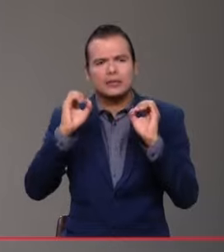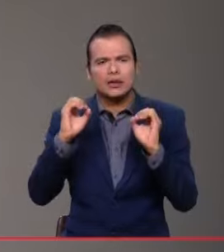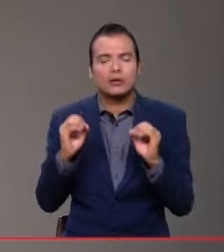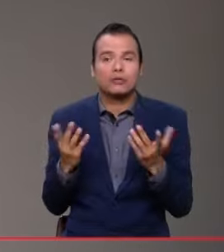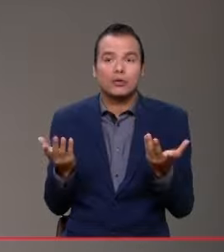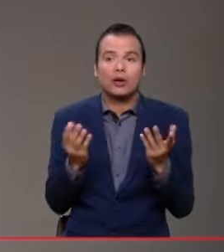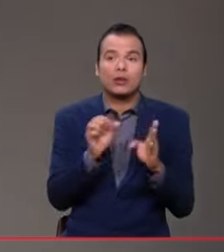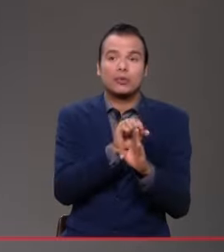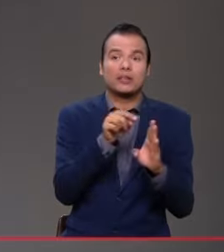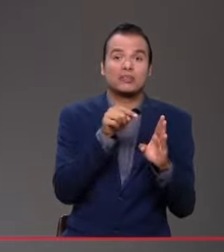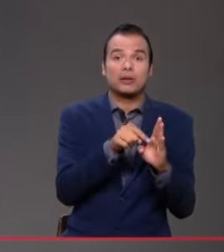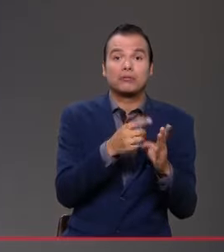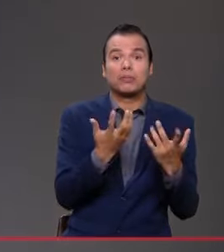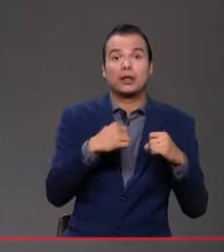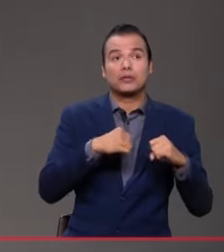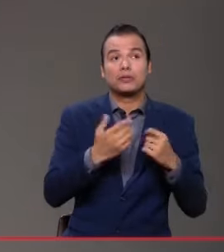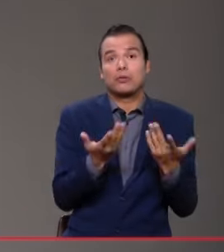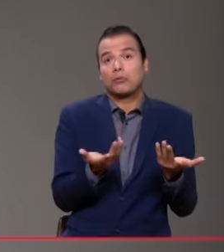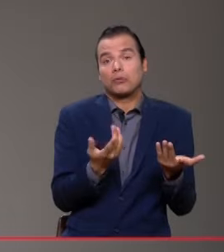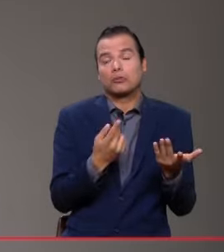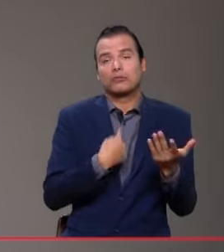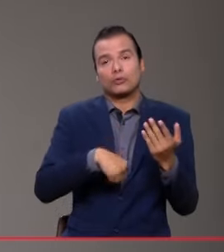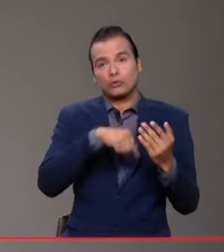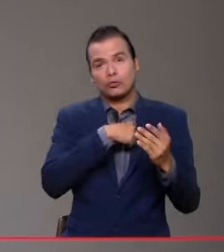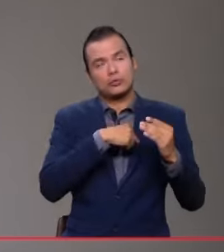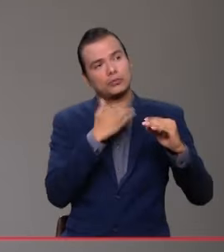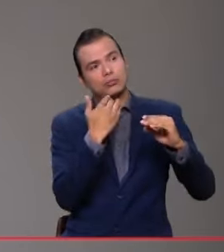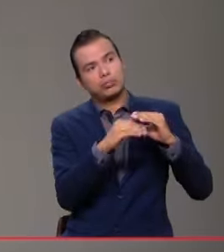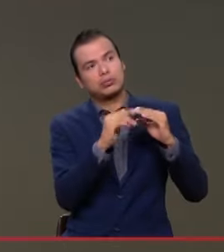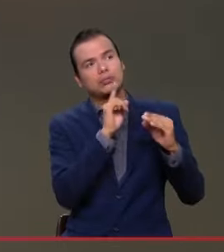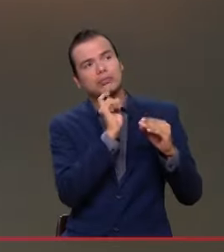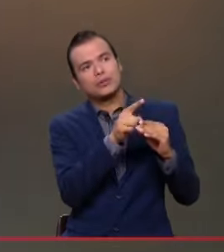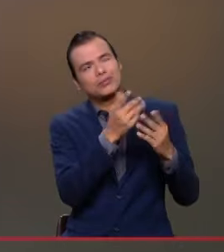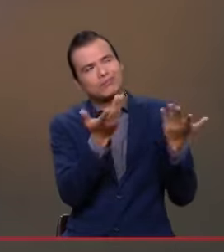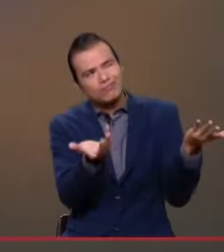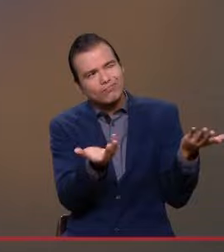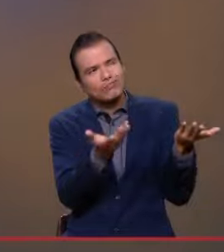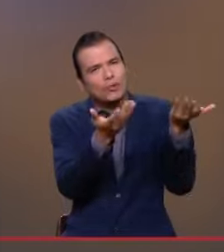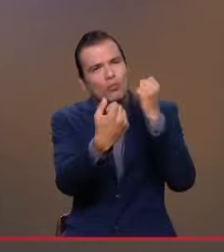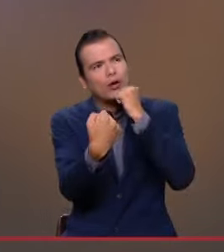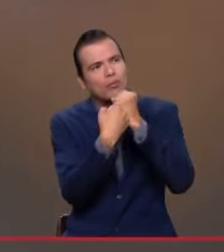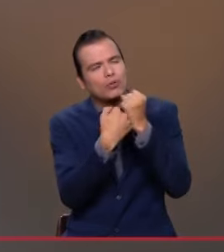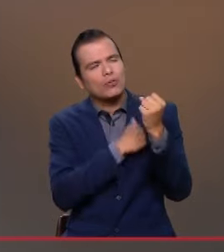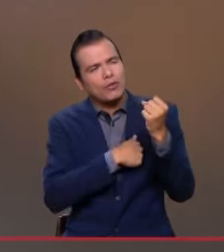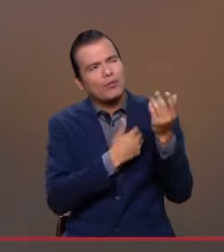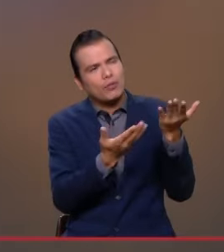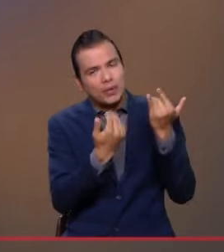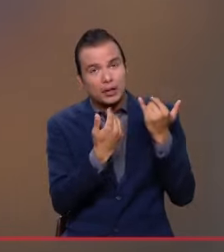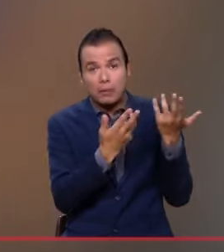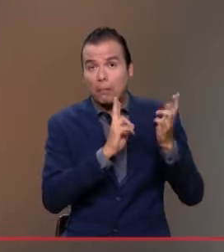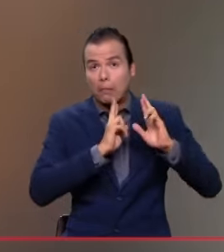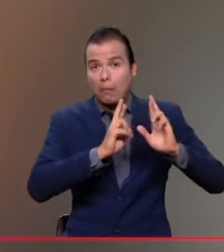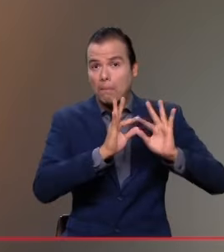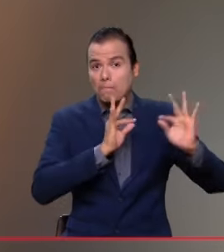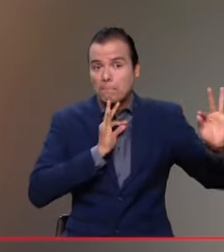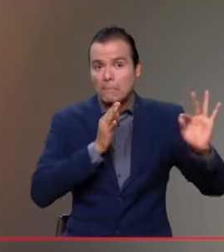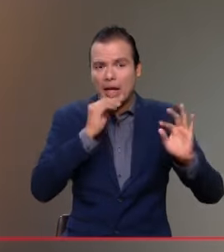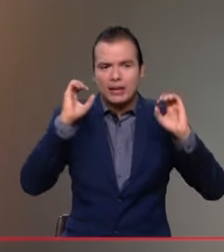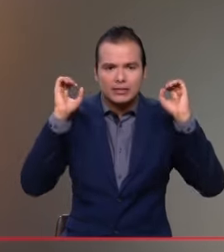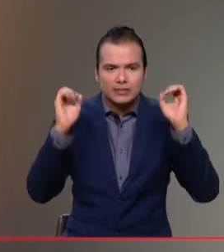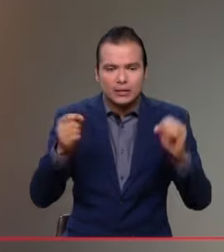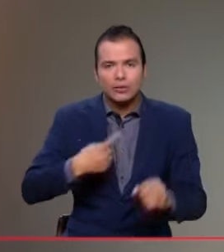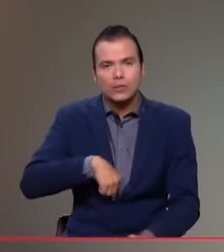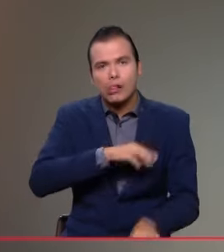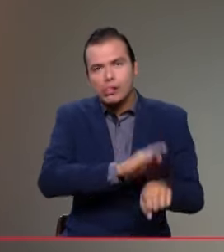con Bienestar Social. Se le escribe a la Secretaría de Bienestar Social solicitando su intervención o su apoyo. Tampoco hay respuesta, hoy hay eco a esta solicitud de la